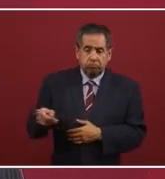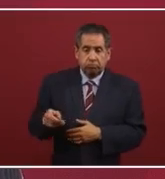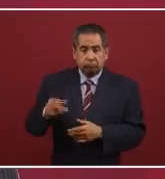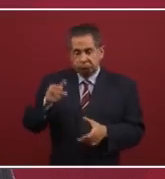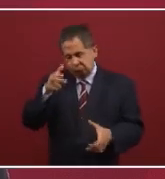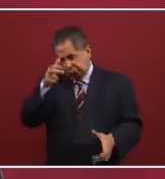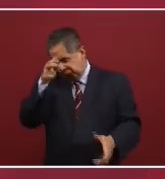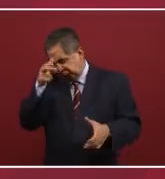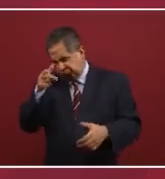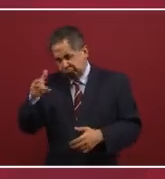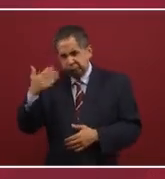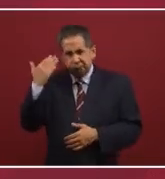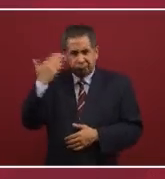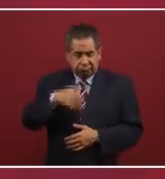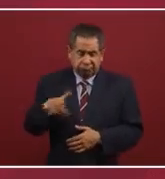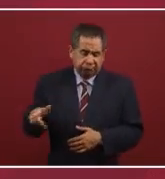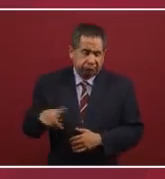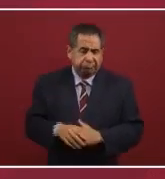preparada,